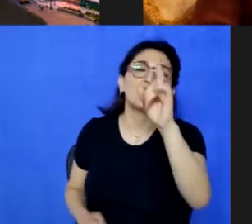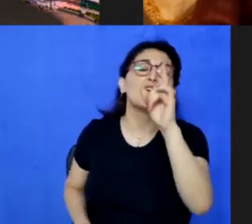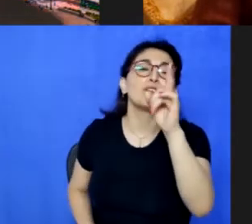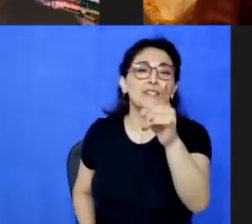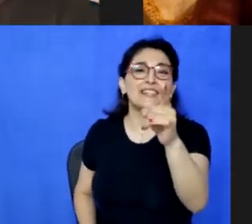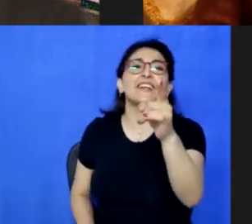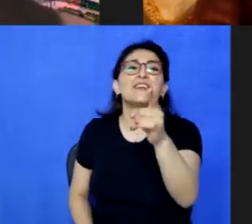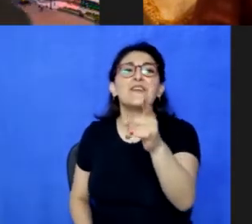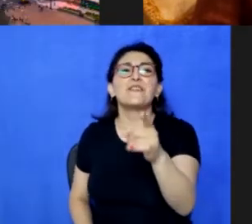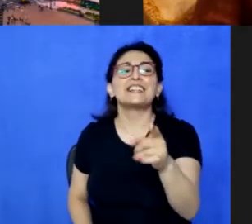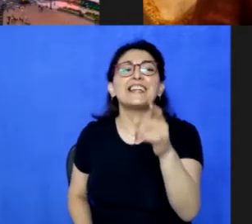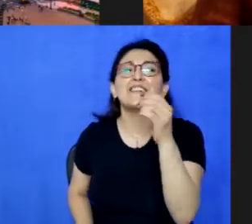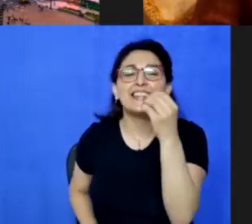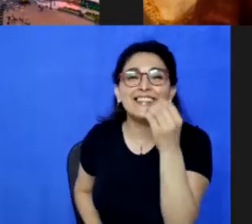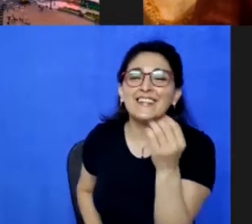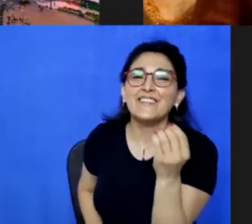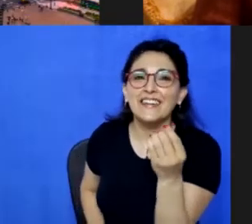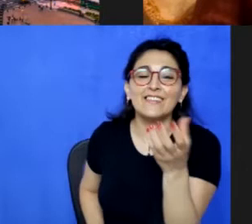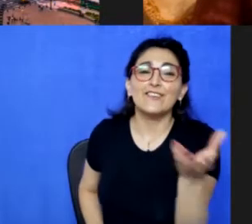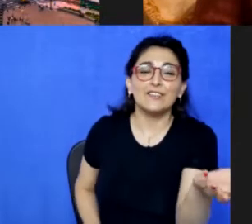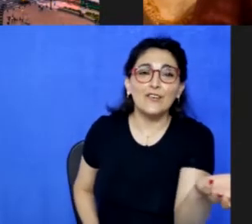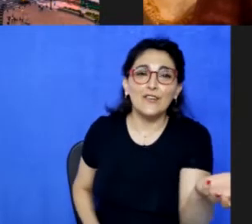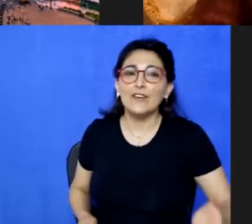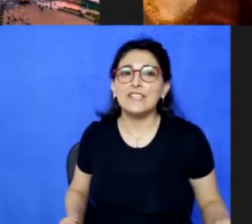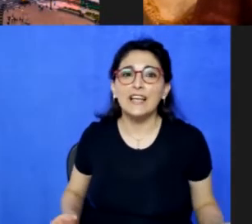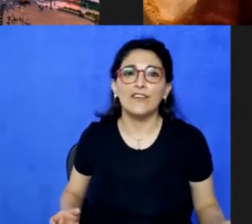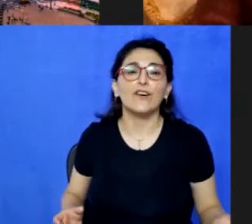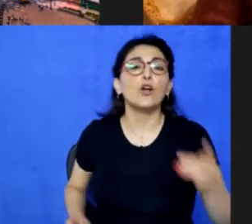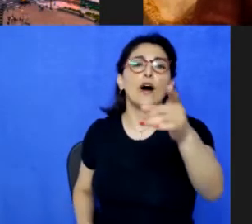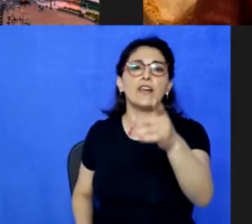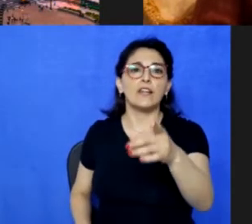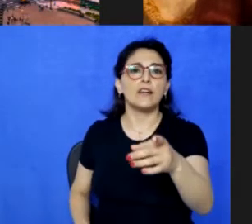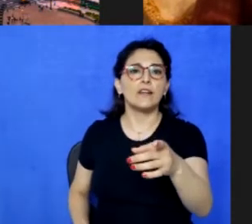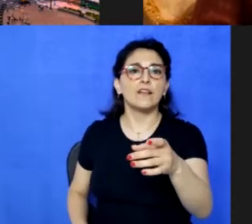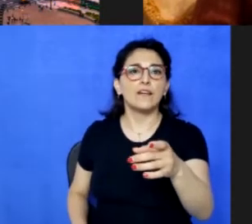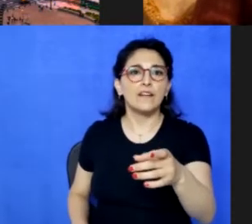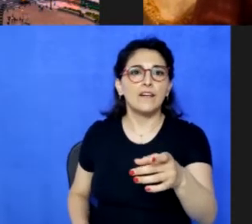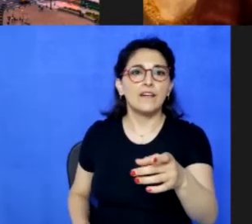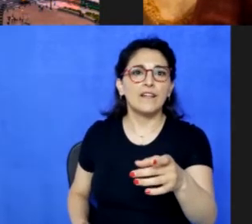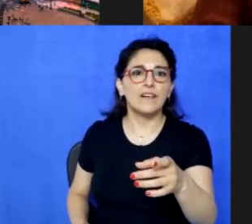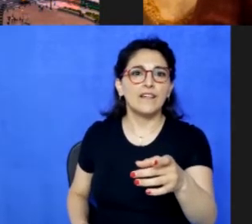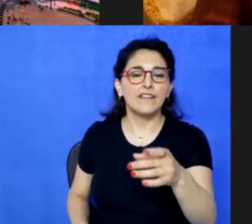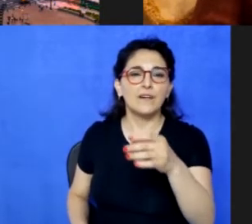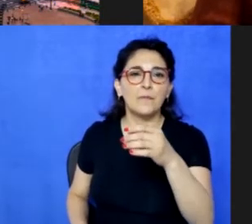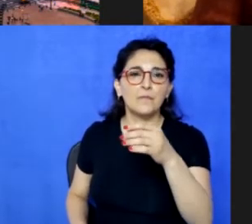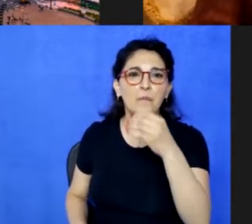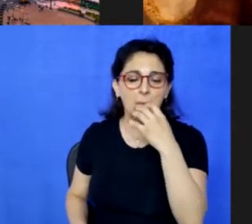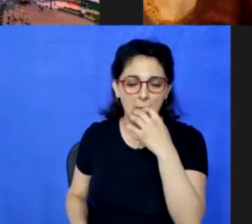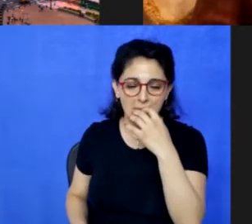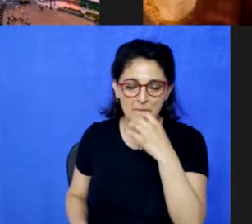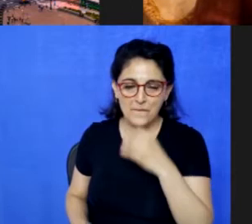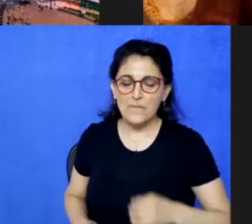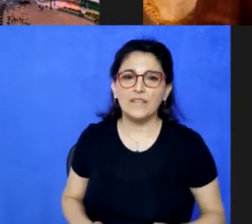croutons, ¿o no? Me sale bastante bien. Dentro de todo algo es algo, ¿o no, Adri? Muy ricos, muy ricos. Recuerdo haberlos probado en